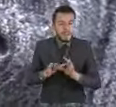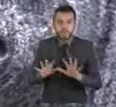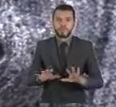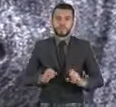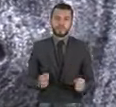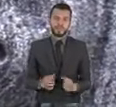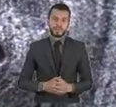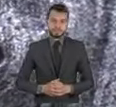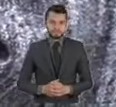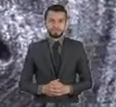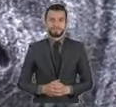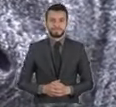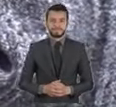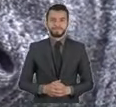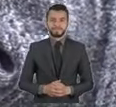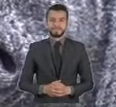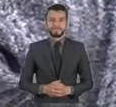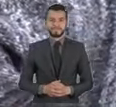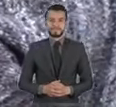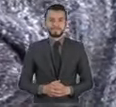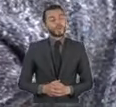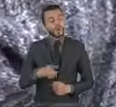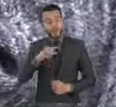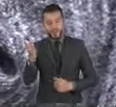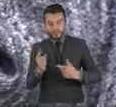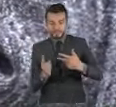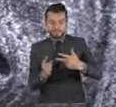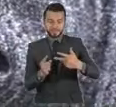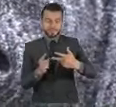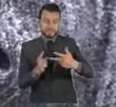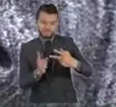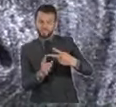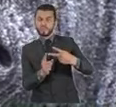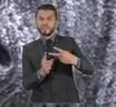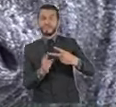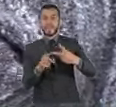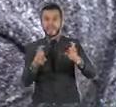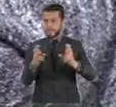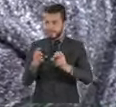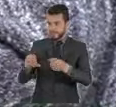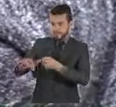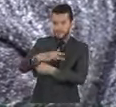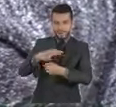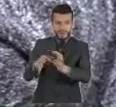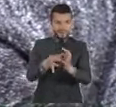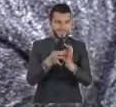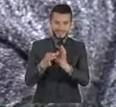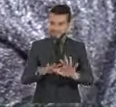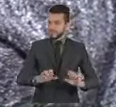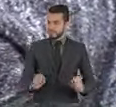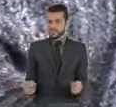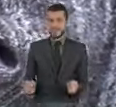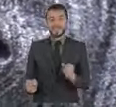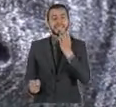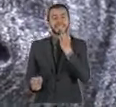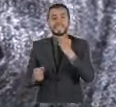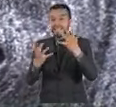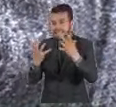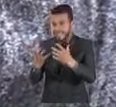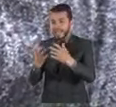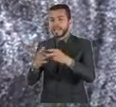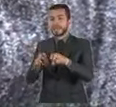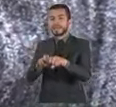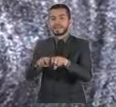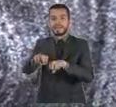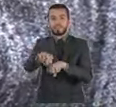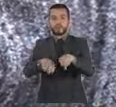Un segundo tema crucial de esa región, que es conformar la autoridad metropolitana de